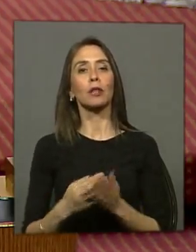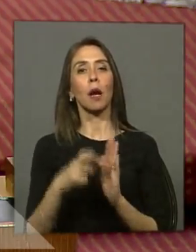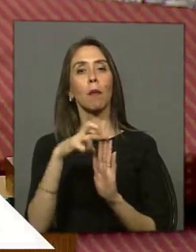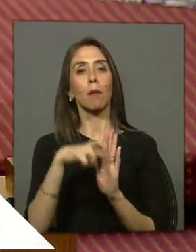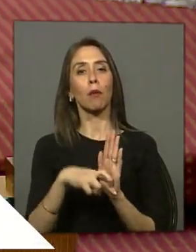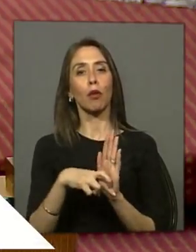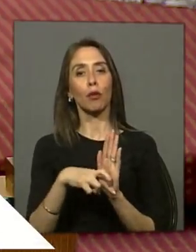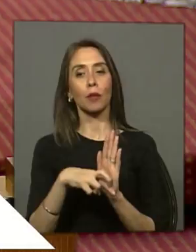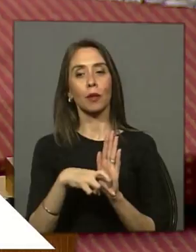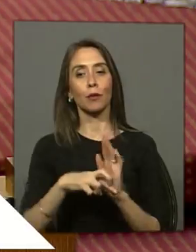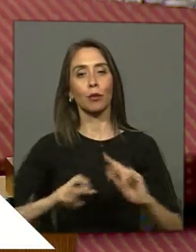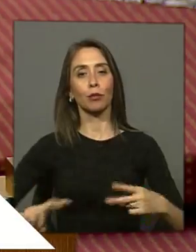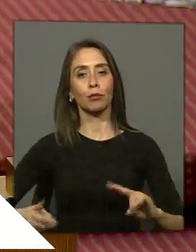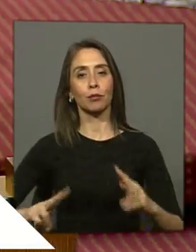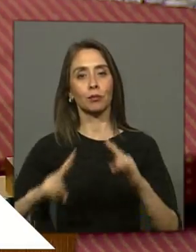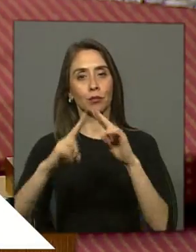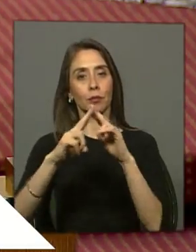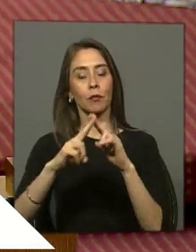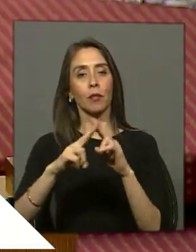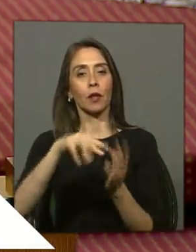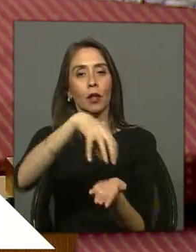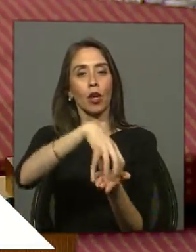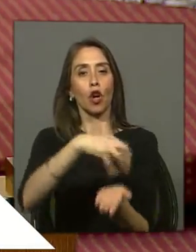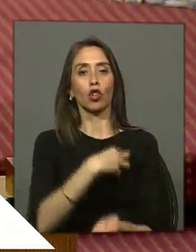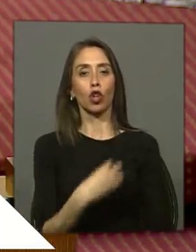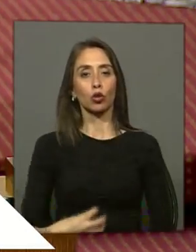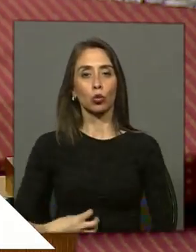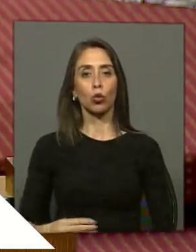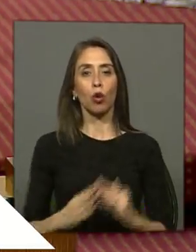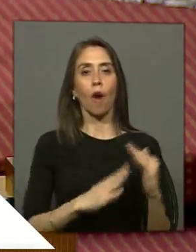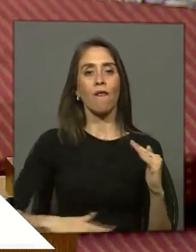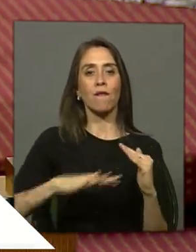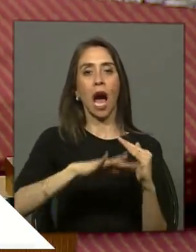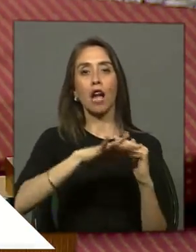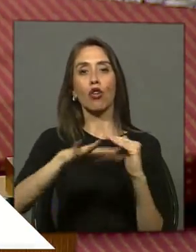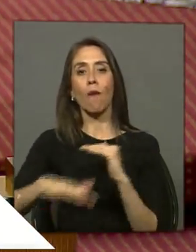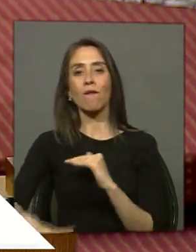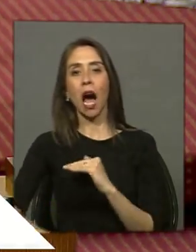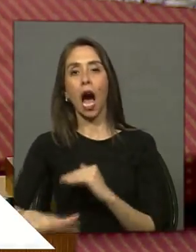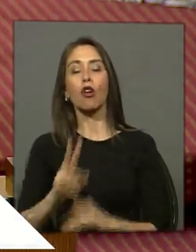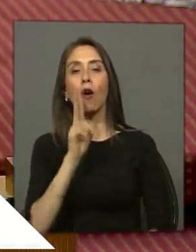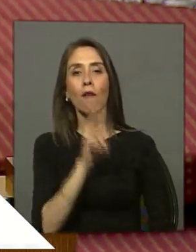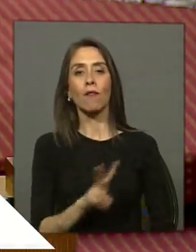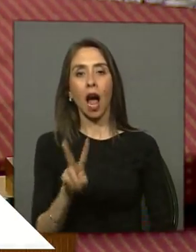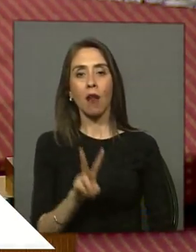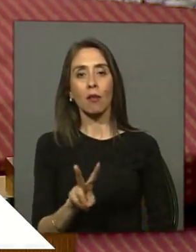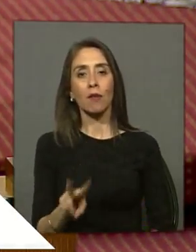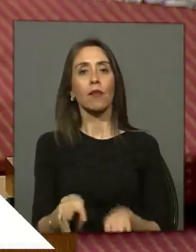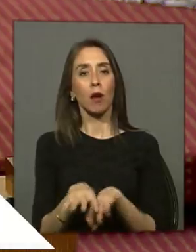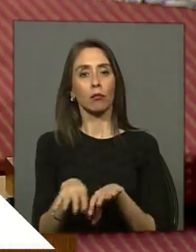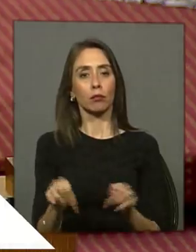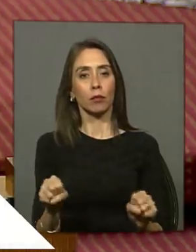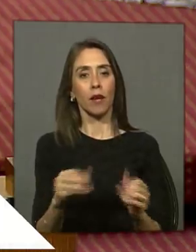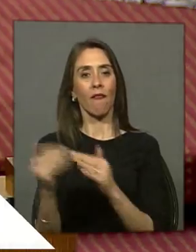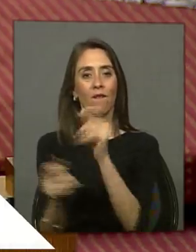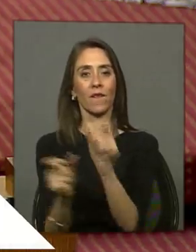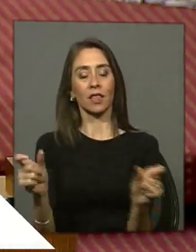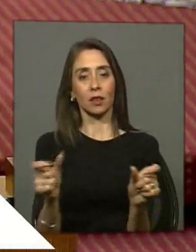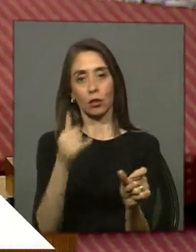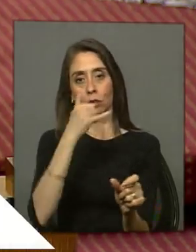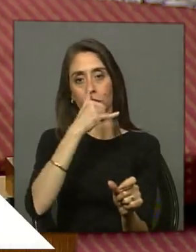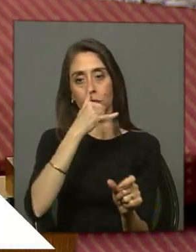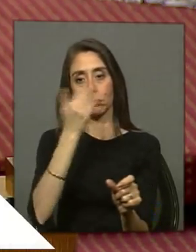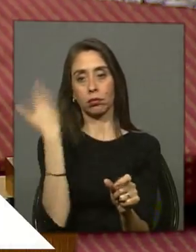proyecto para la construcción de consultores de los barrios bajos en Valdivia con compromiso suscrito con los vecinos hace ya